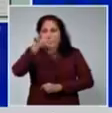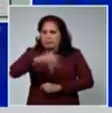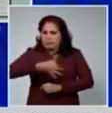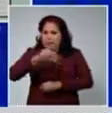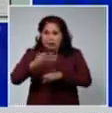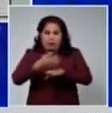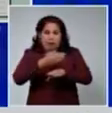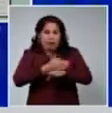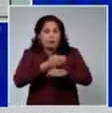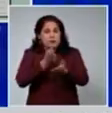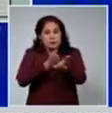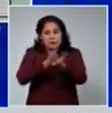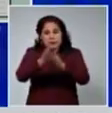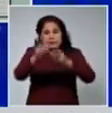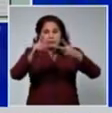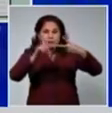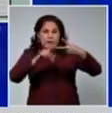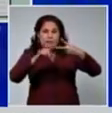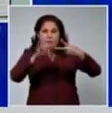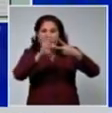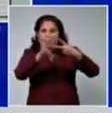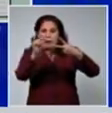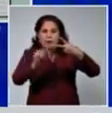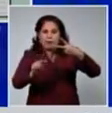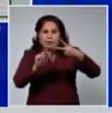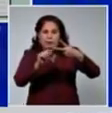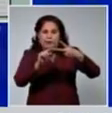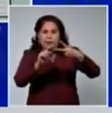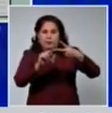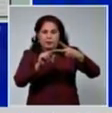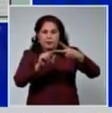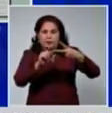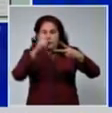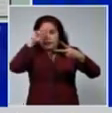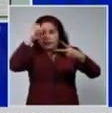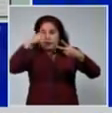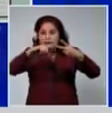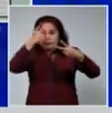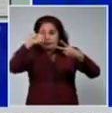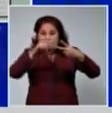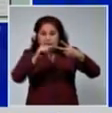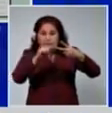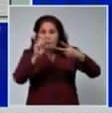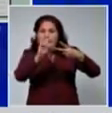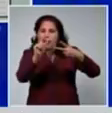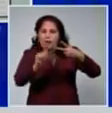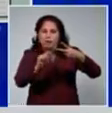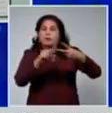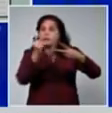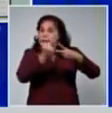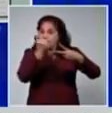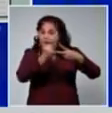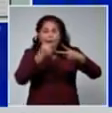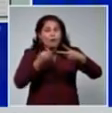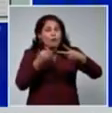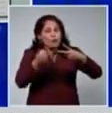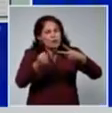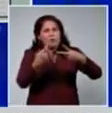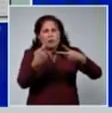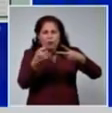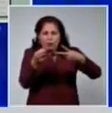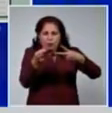en el segundo lugar en cuanto a la tasa nos delegada del culo se trabaja pero toda duda